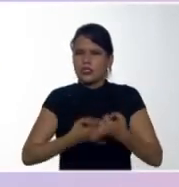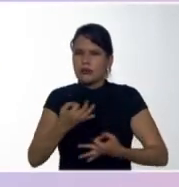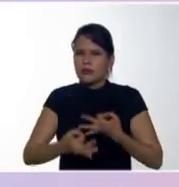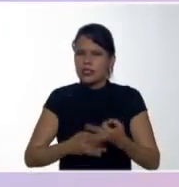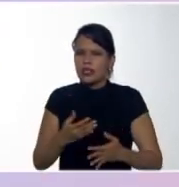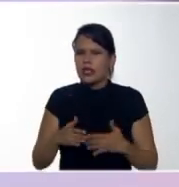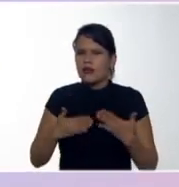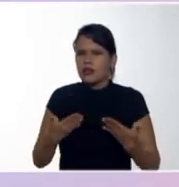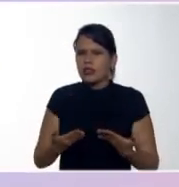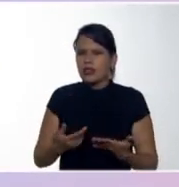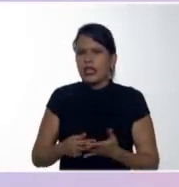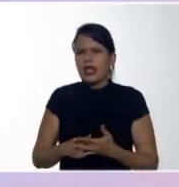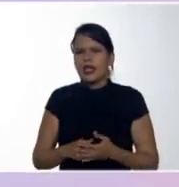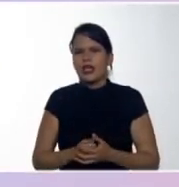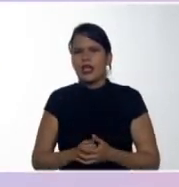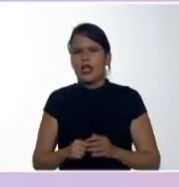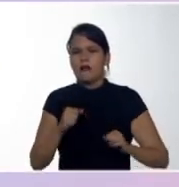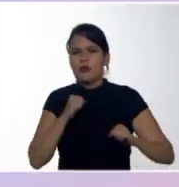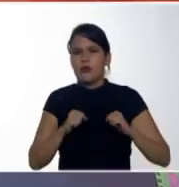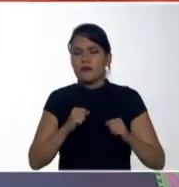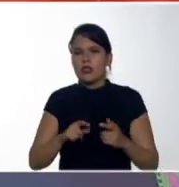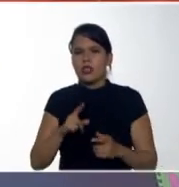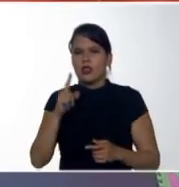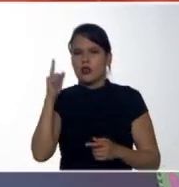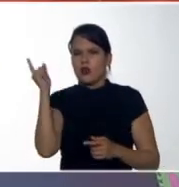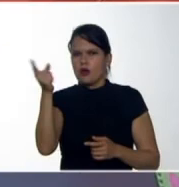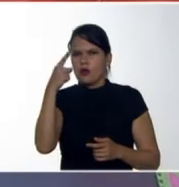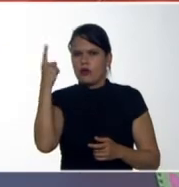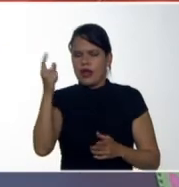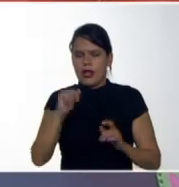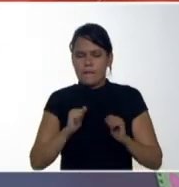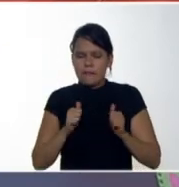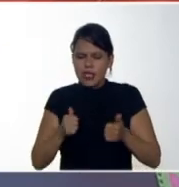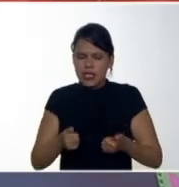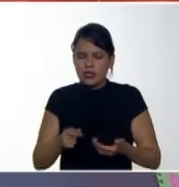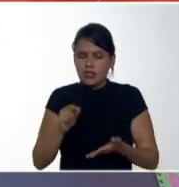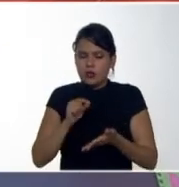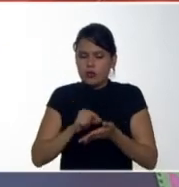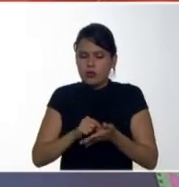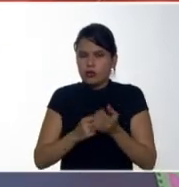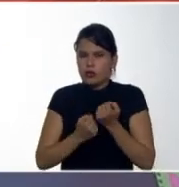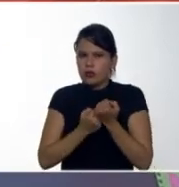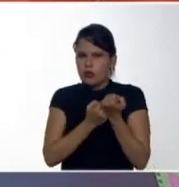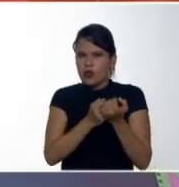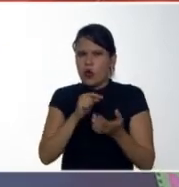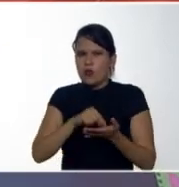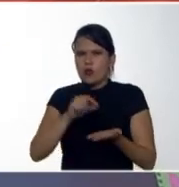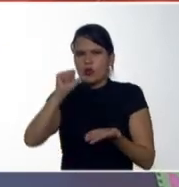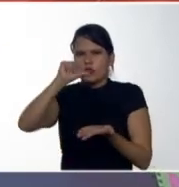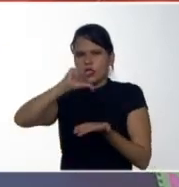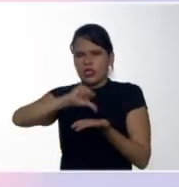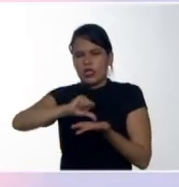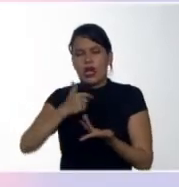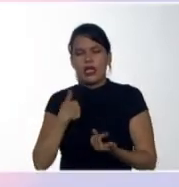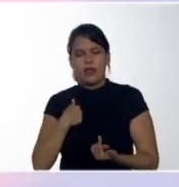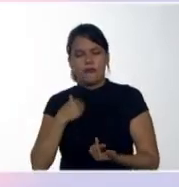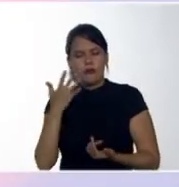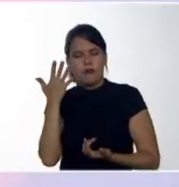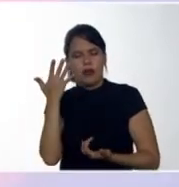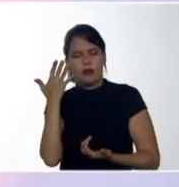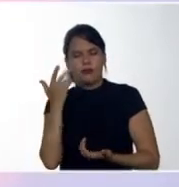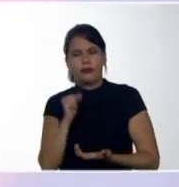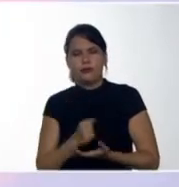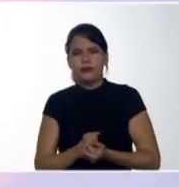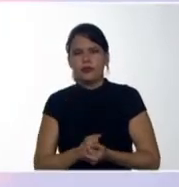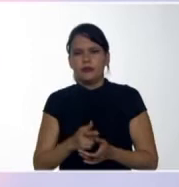que el momento angular parte de un punto de apoyo, o el punto central, que es mi mano. ¿Ok?